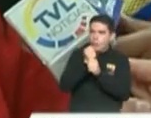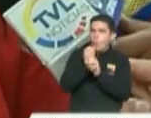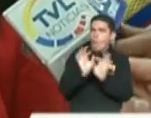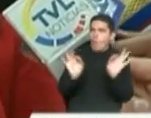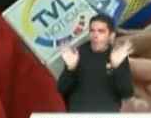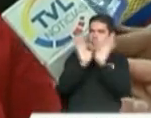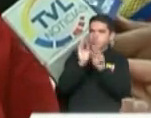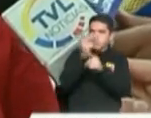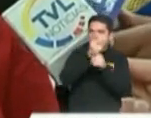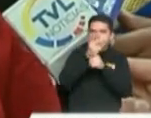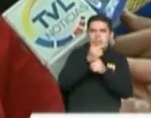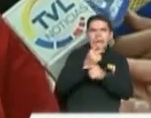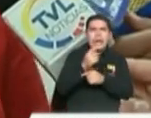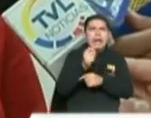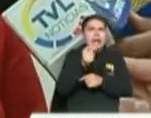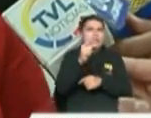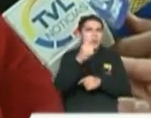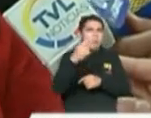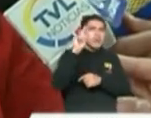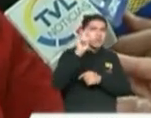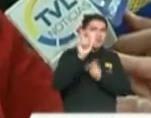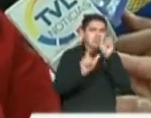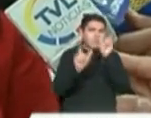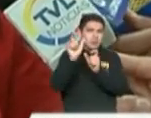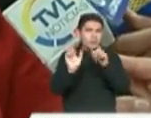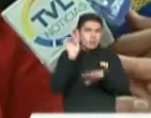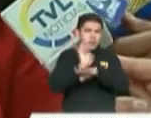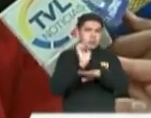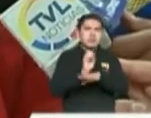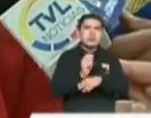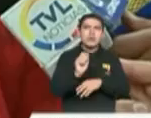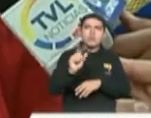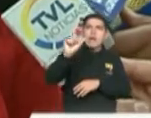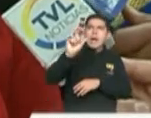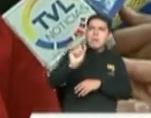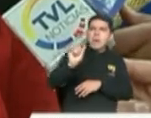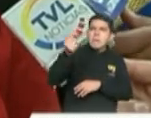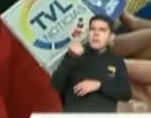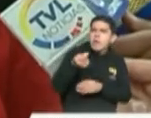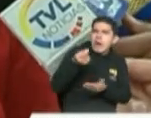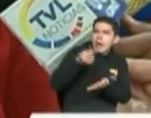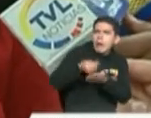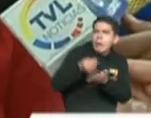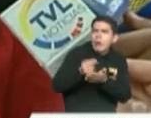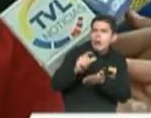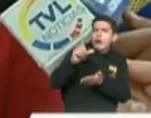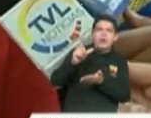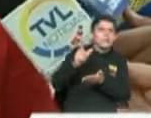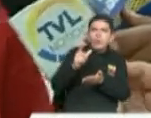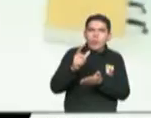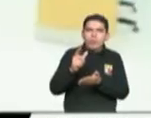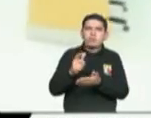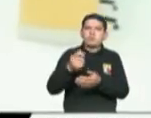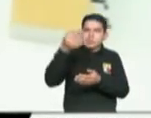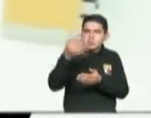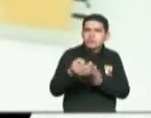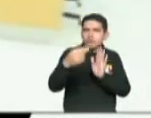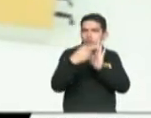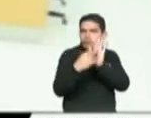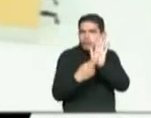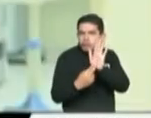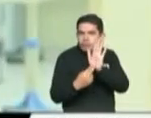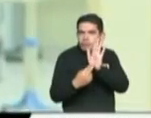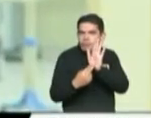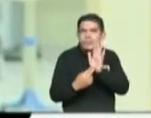prepagada casi un millón de ecuatorianos que los presos no son puestos a dedo ni discrecionalmente por las empresas como sucede en la actualidad según datos